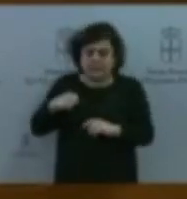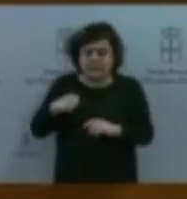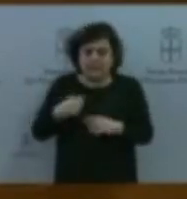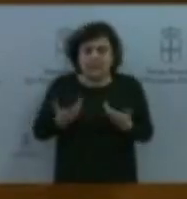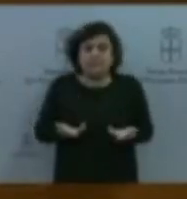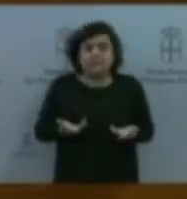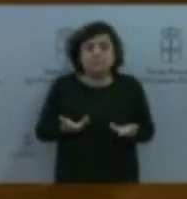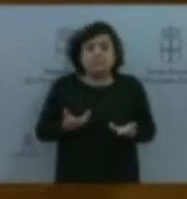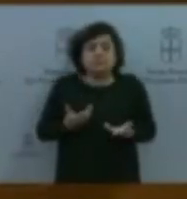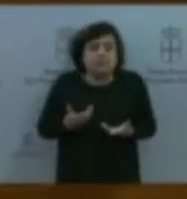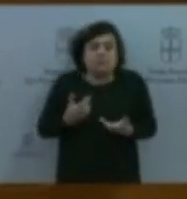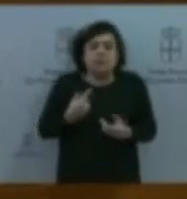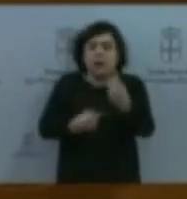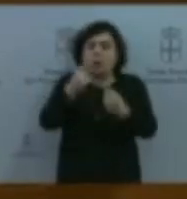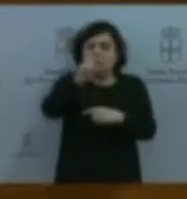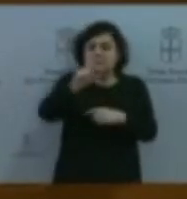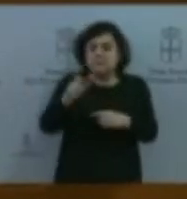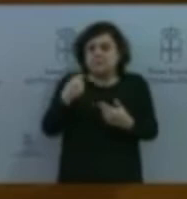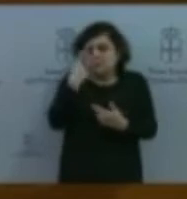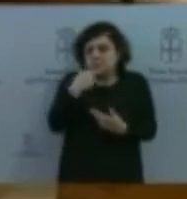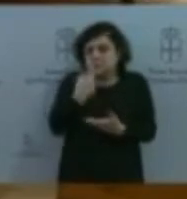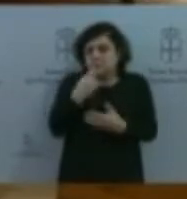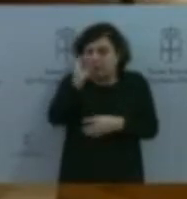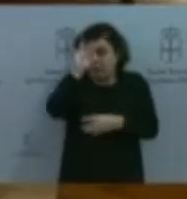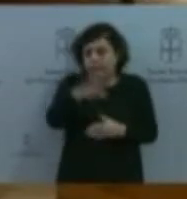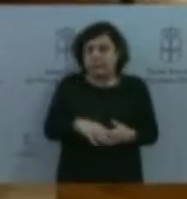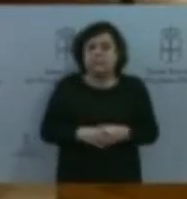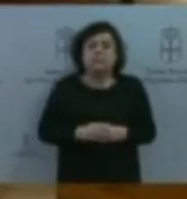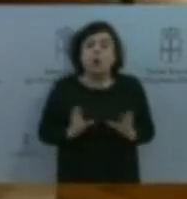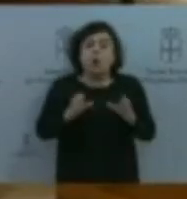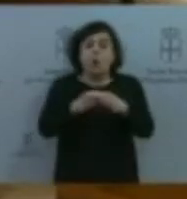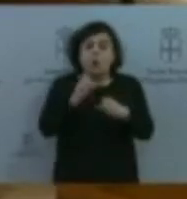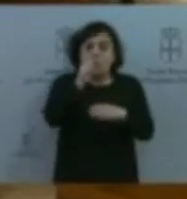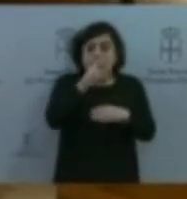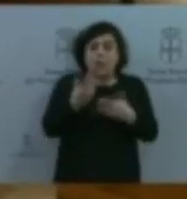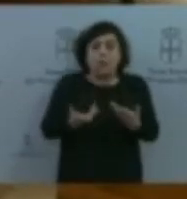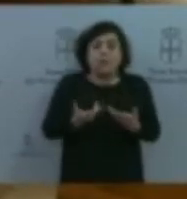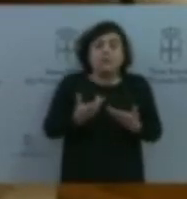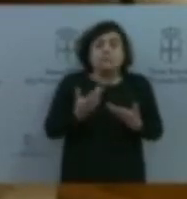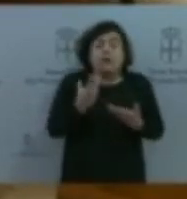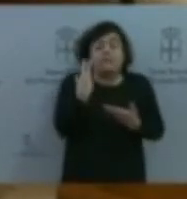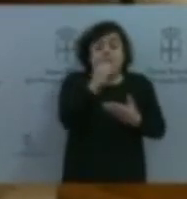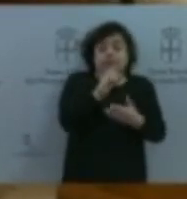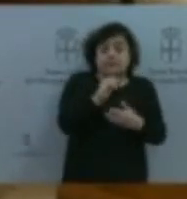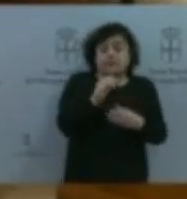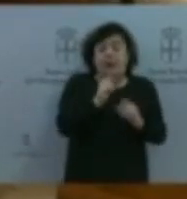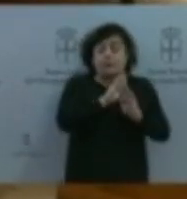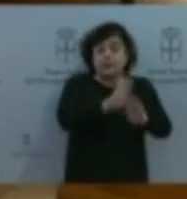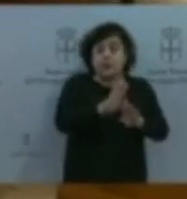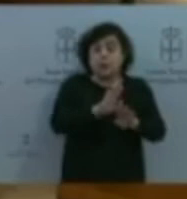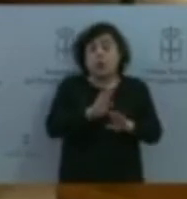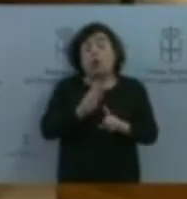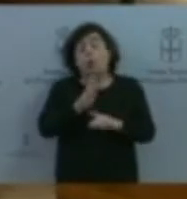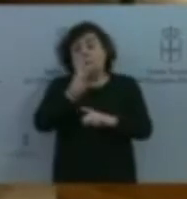digo. Partido Socialista, 20 a favor, 1 en contra, 4 abstenciones. Reforma de financiación autonómica, nos parece